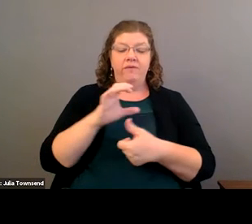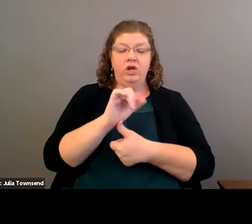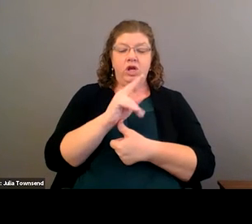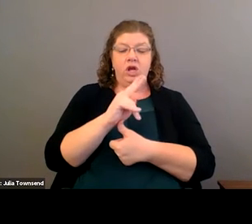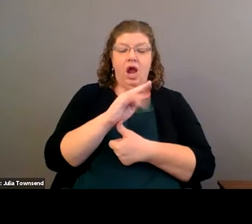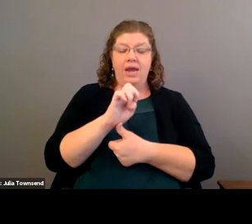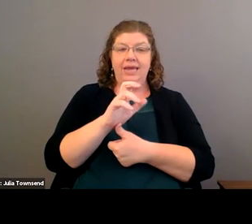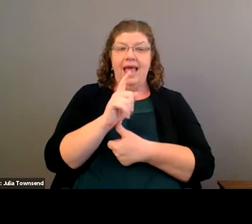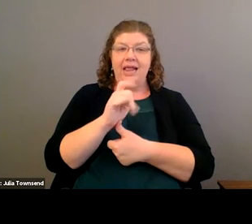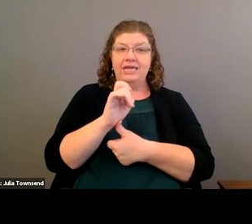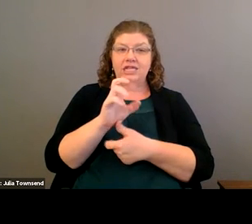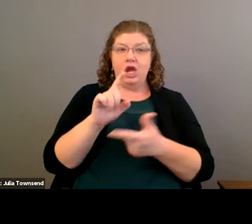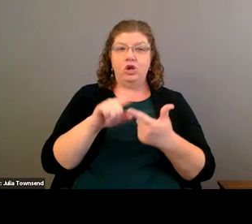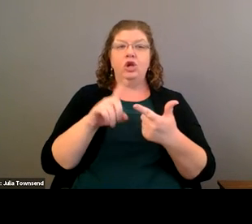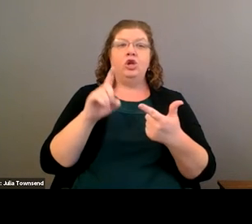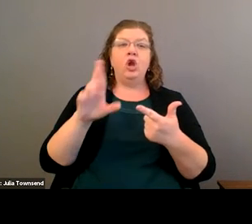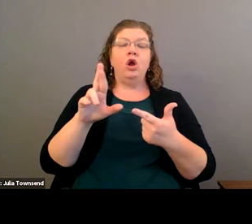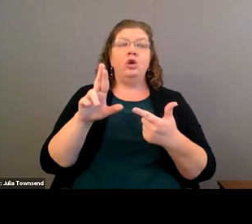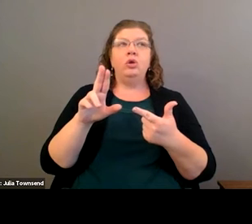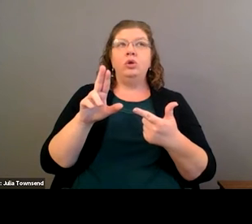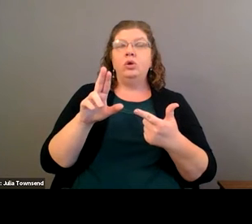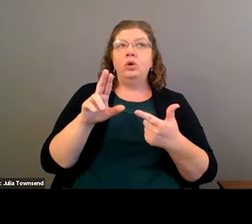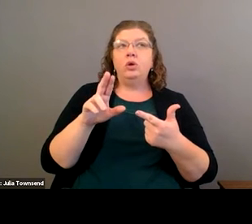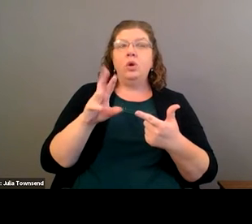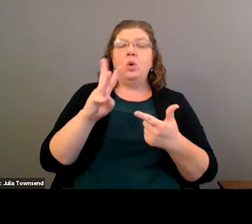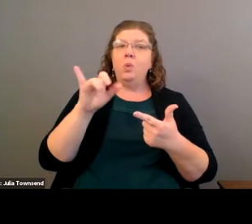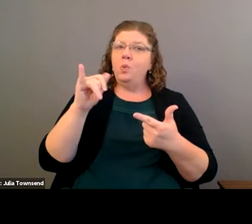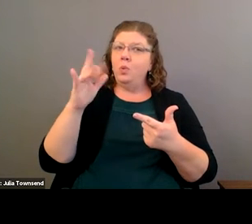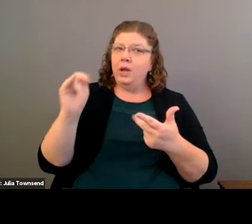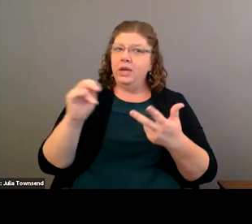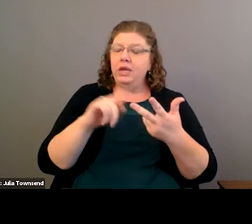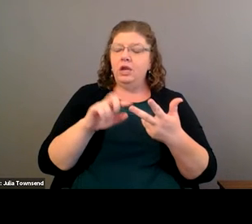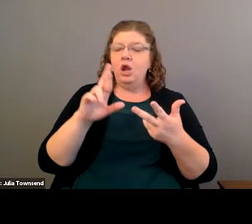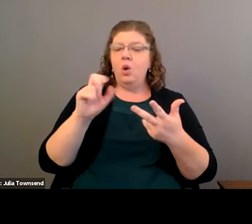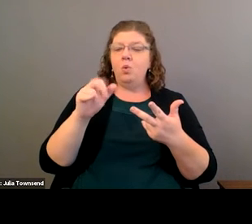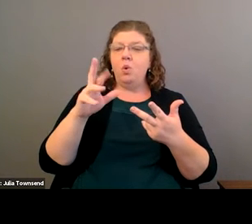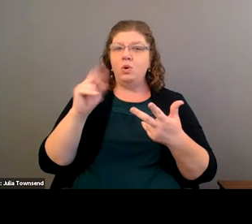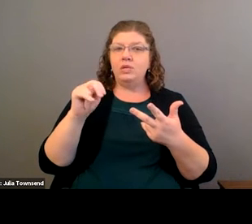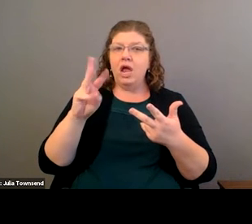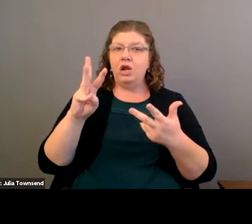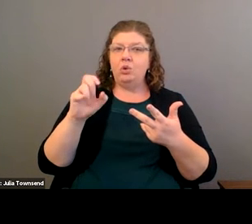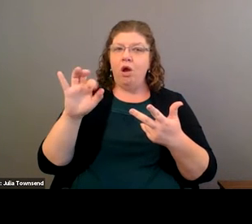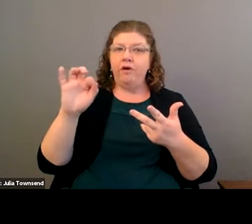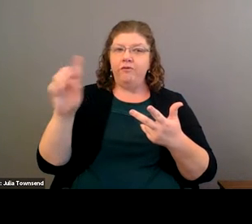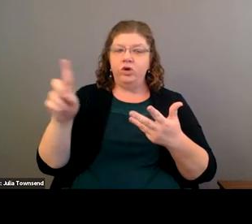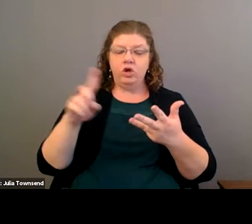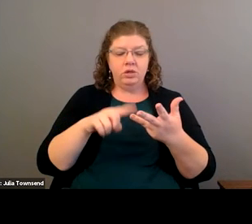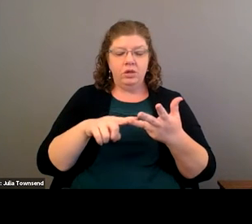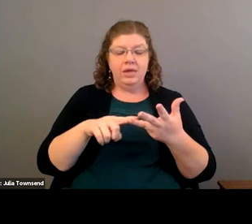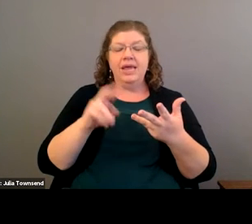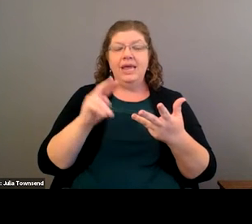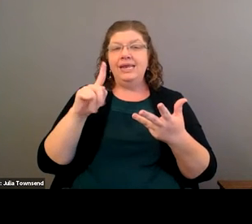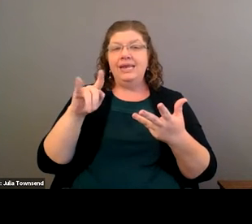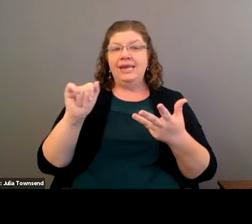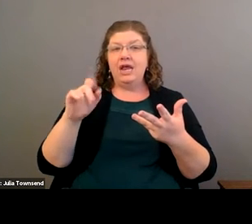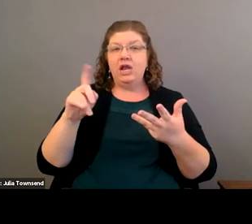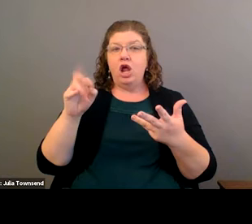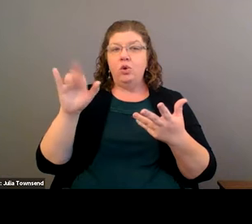Tenemos a Connie Alexander, Jesús Witten, Roseanne Crawford, Nina